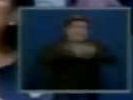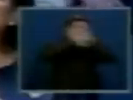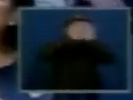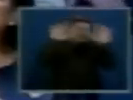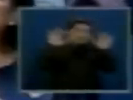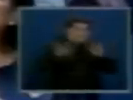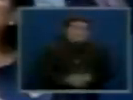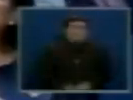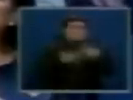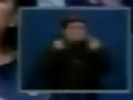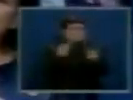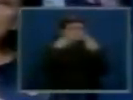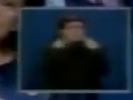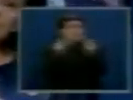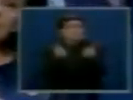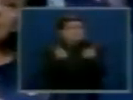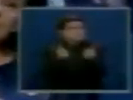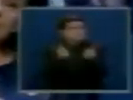y prontitud,